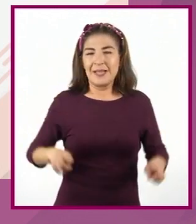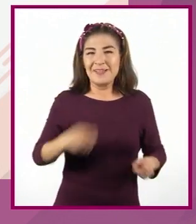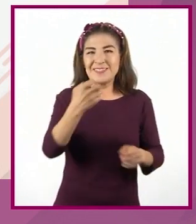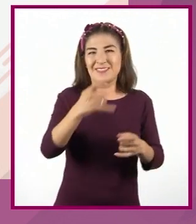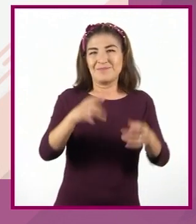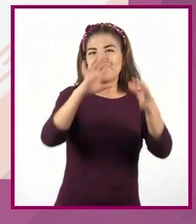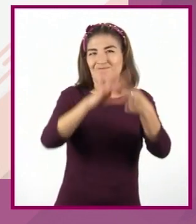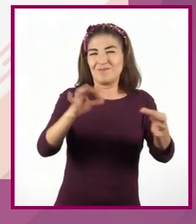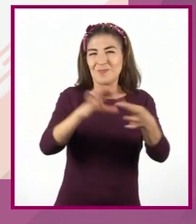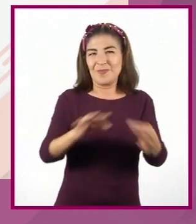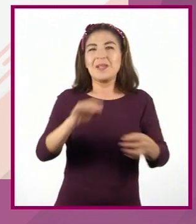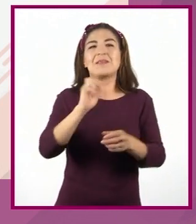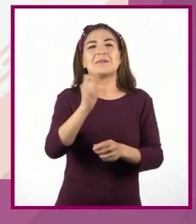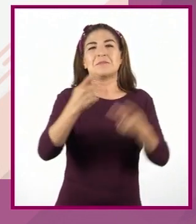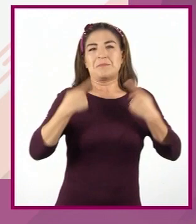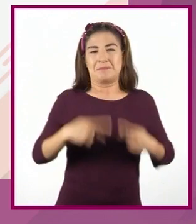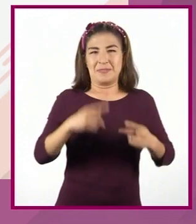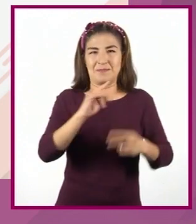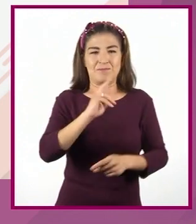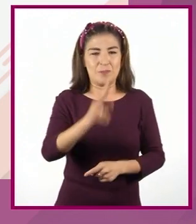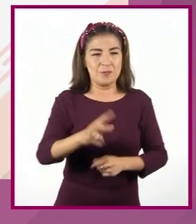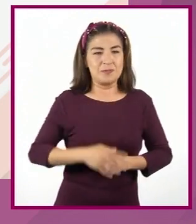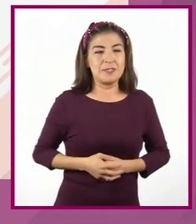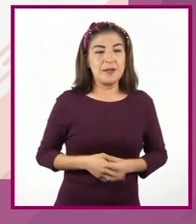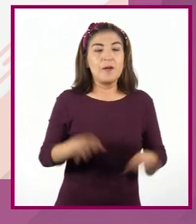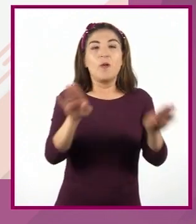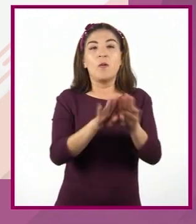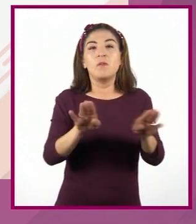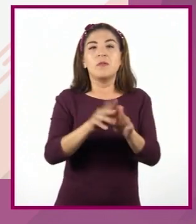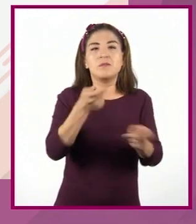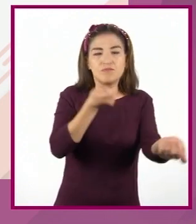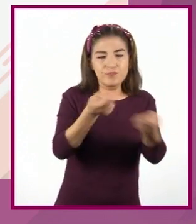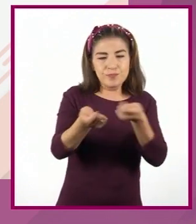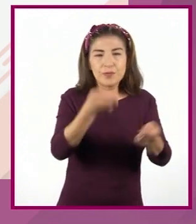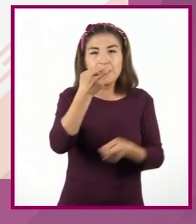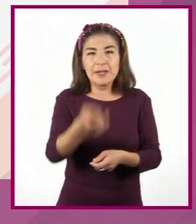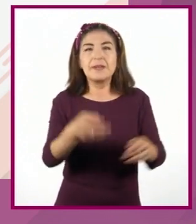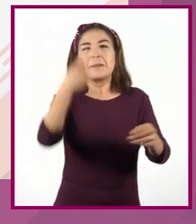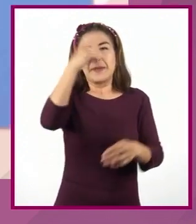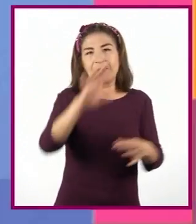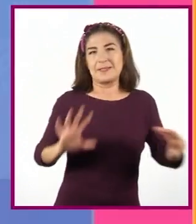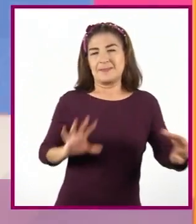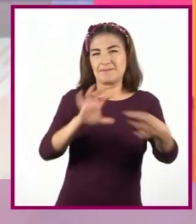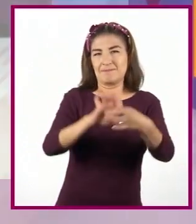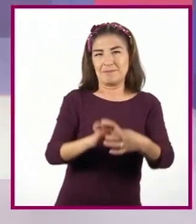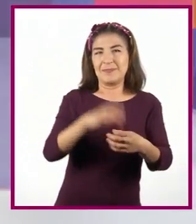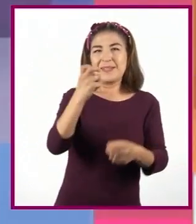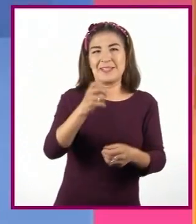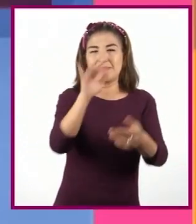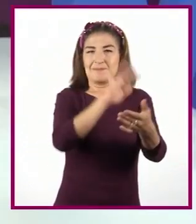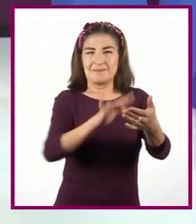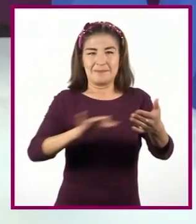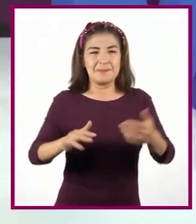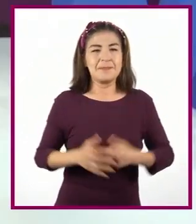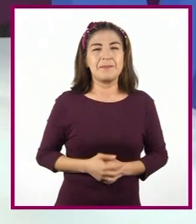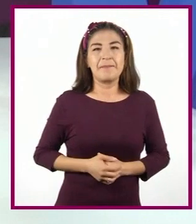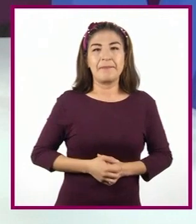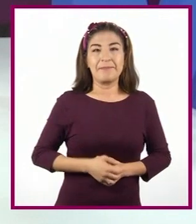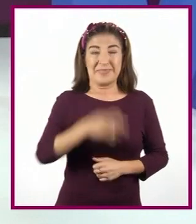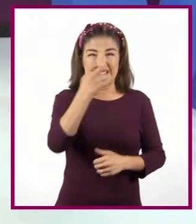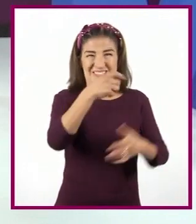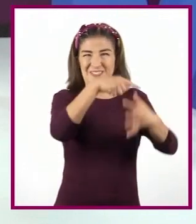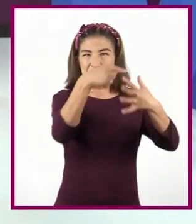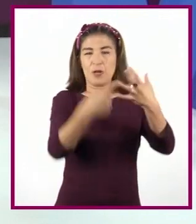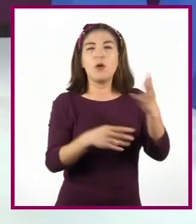narración. 6. Las estrategias narrativas que correspondan al subgénero. Estos aspectos les